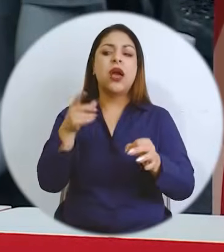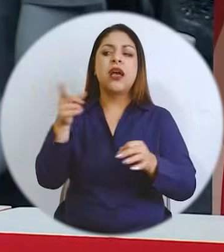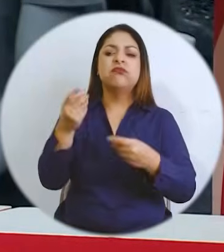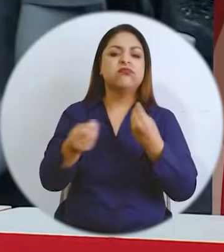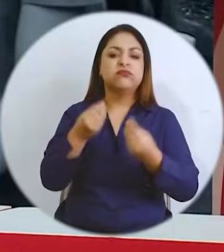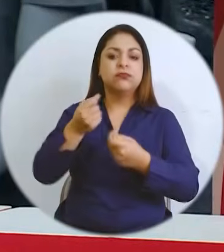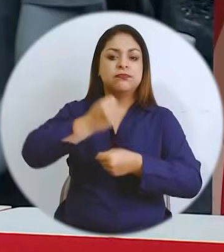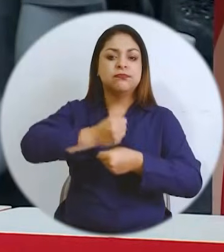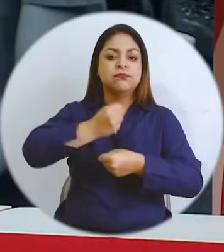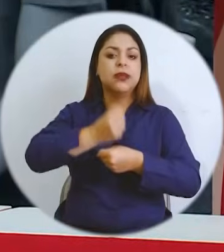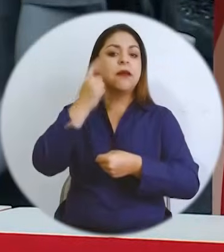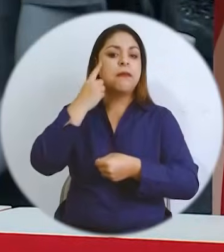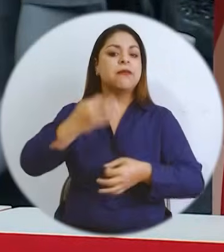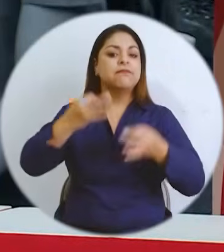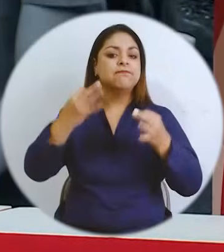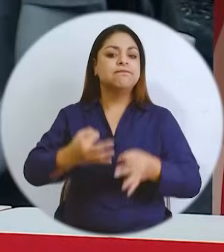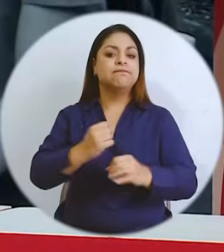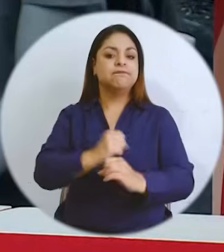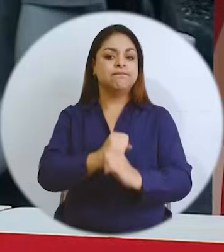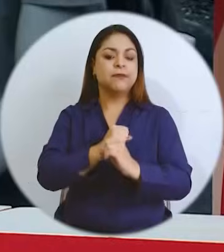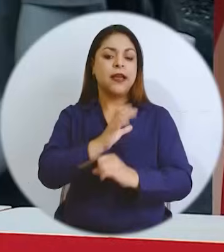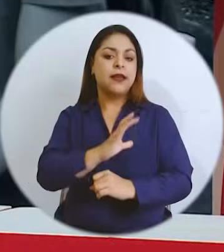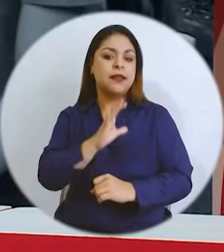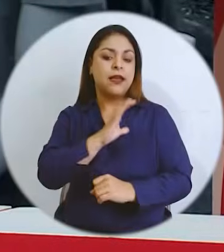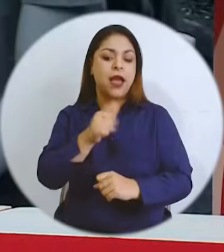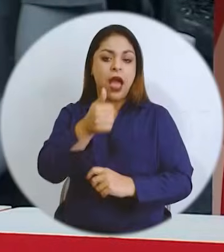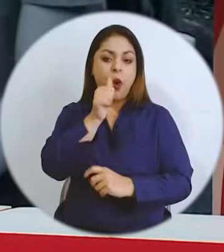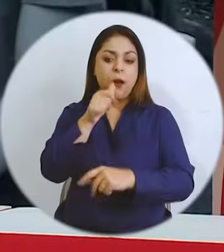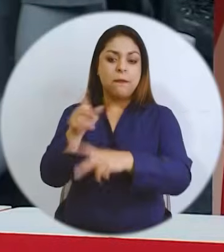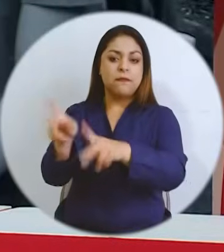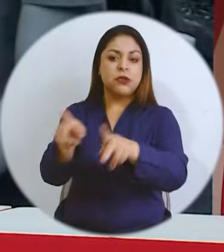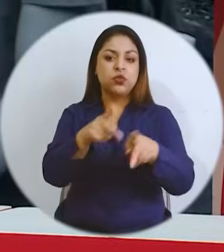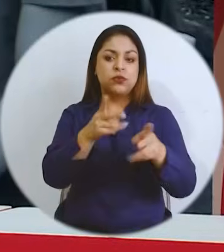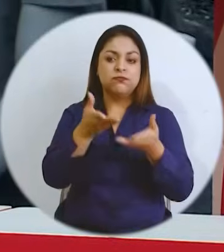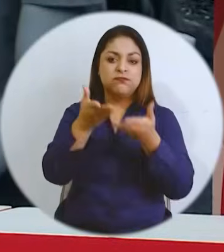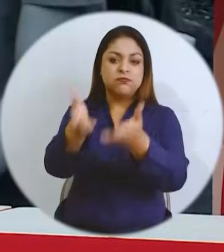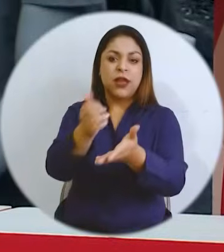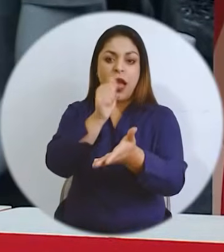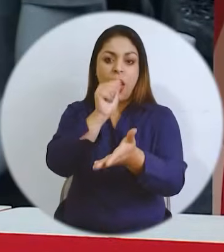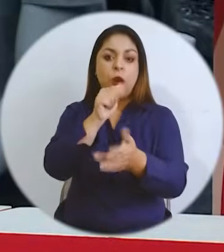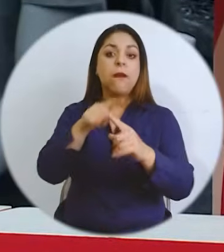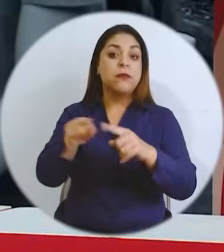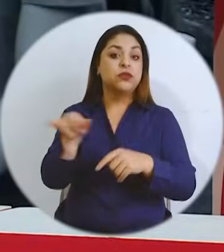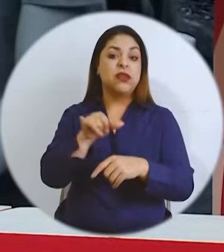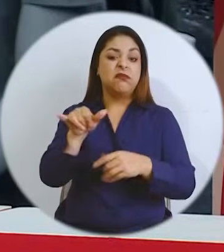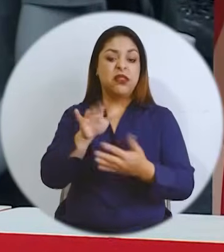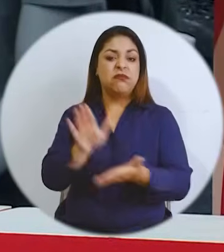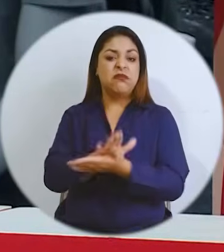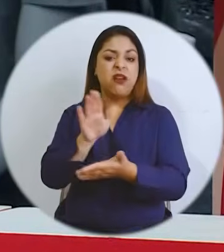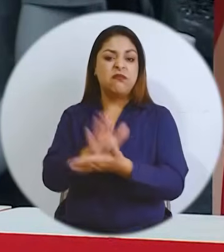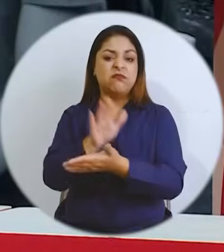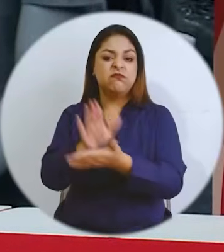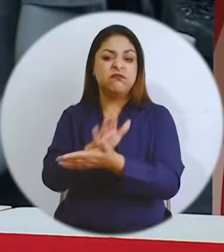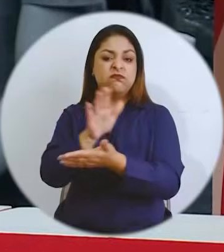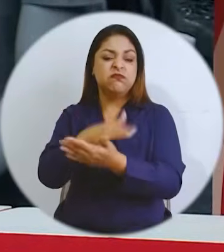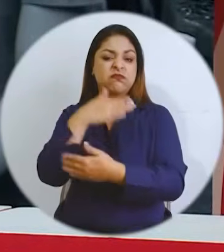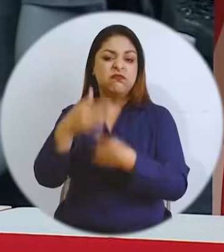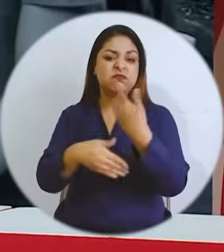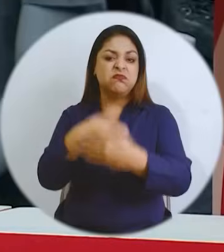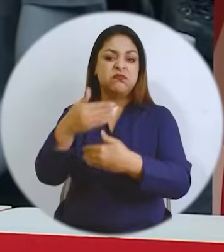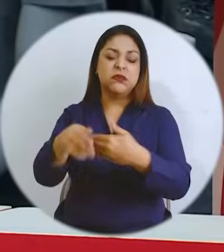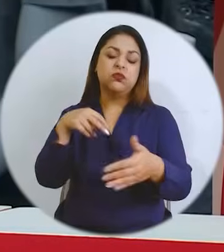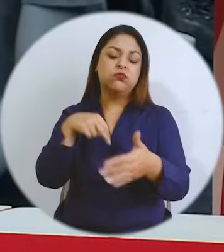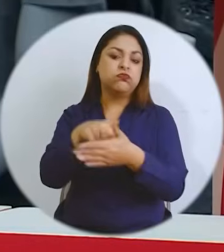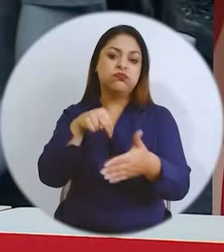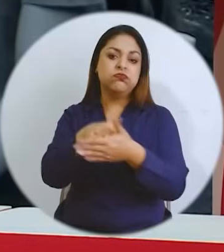realizan para garantizar la calidad del agua a las personas beneficiarias, pero cómo la tramitología también les pone